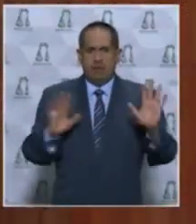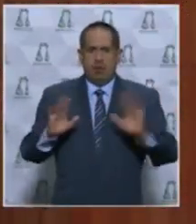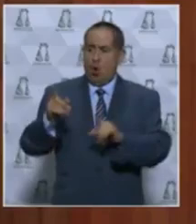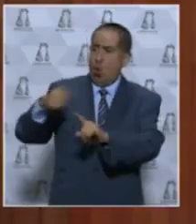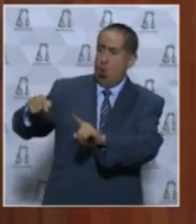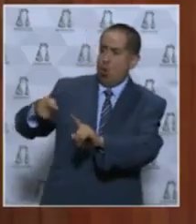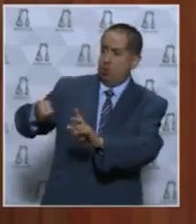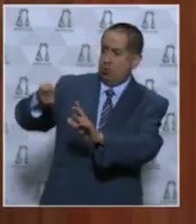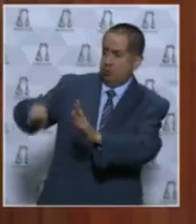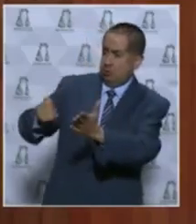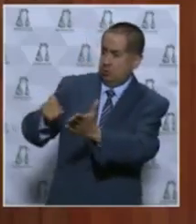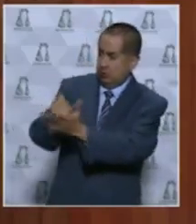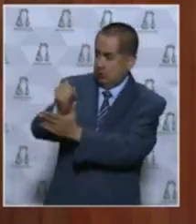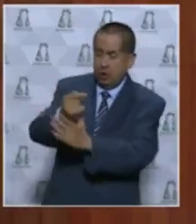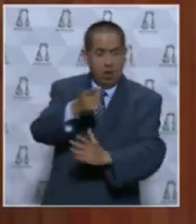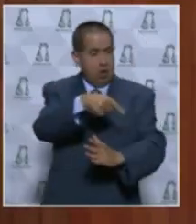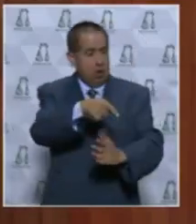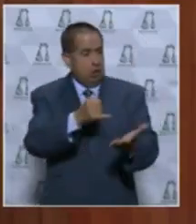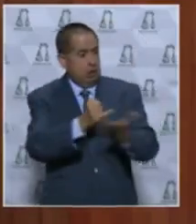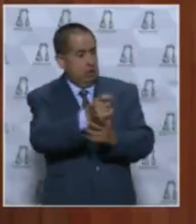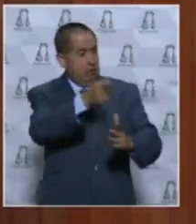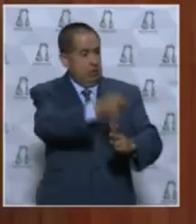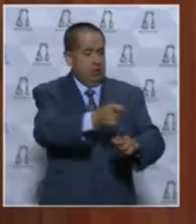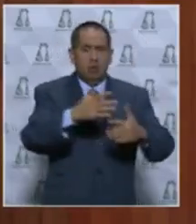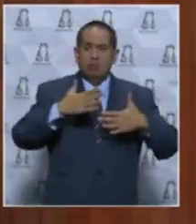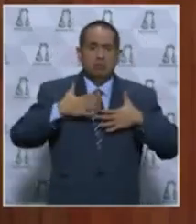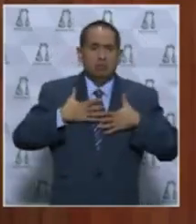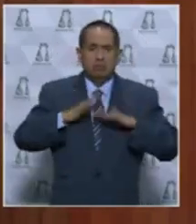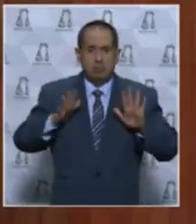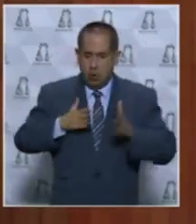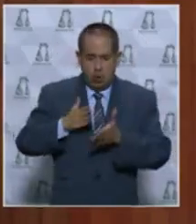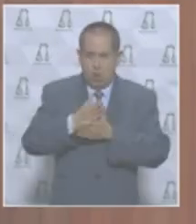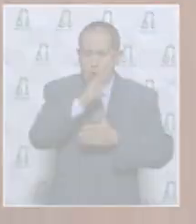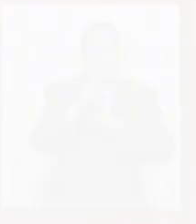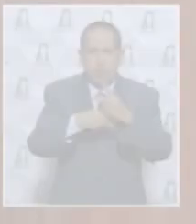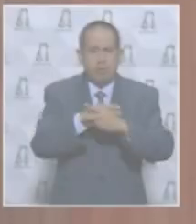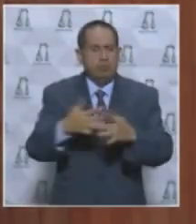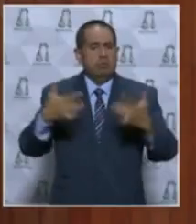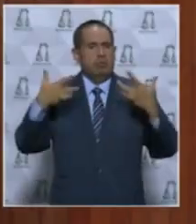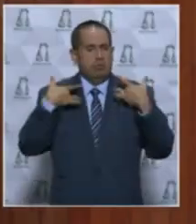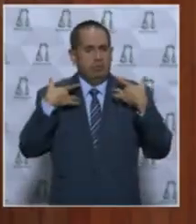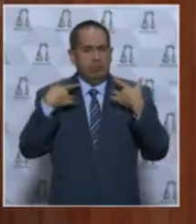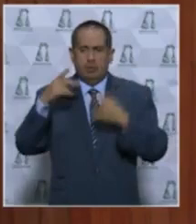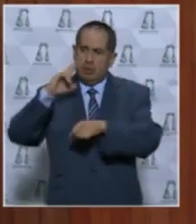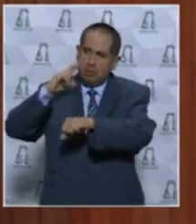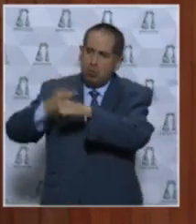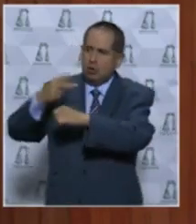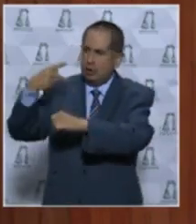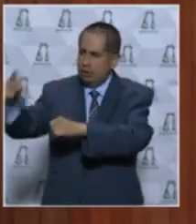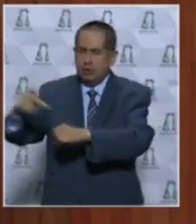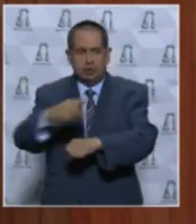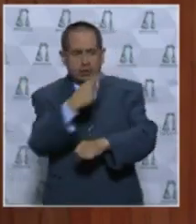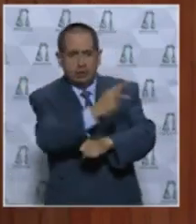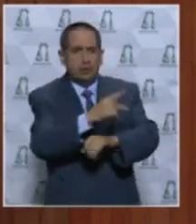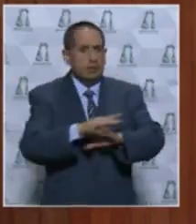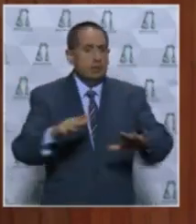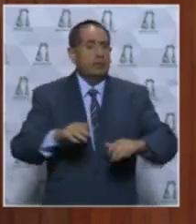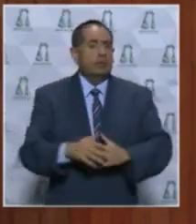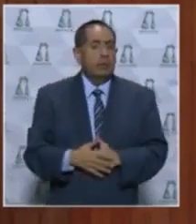resoluciones que únicamente a ustedes competen en el nuevo gobierno